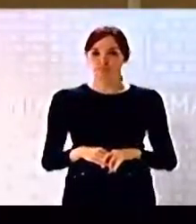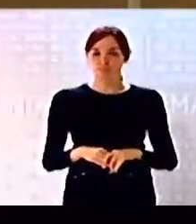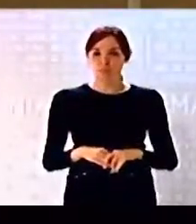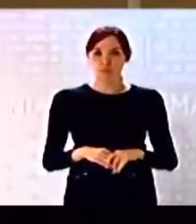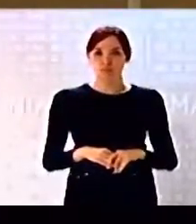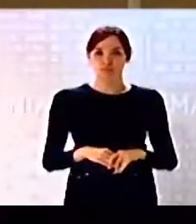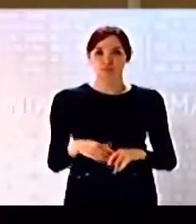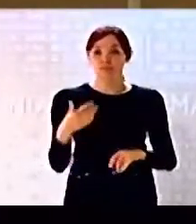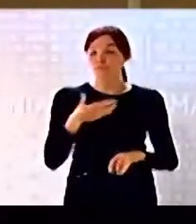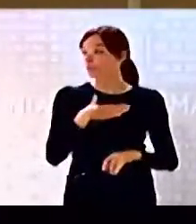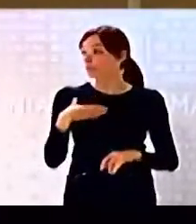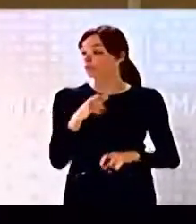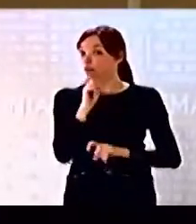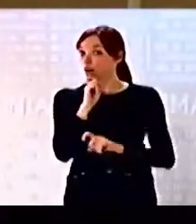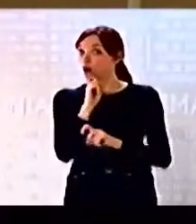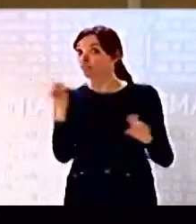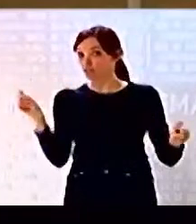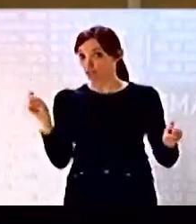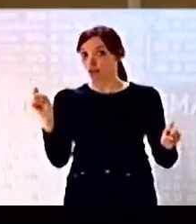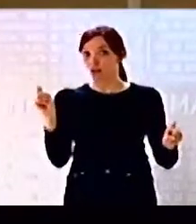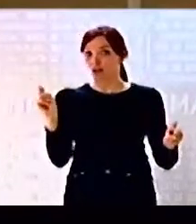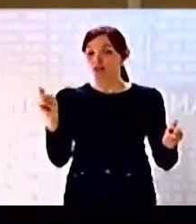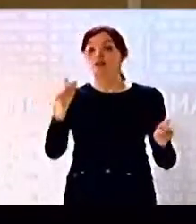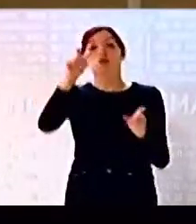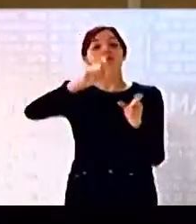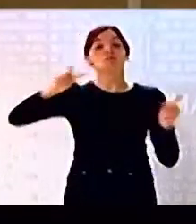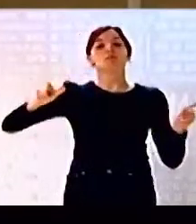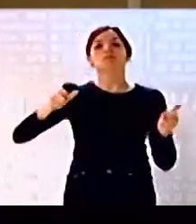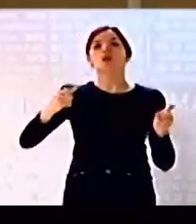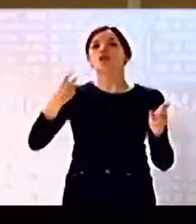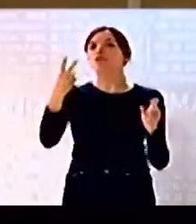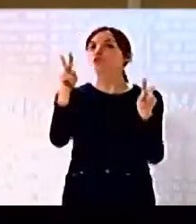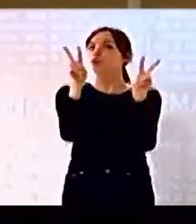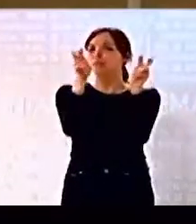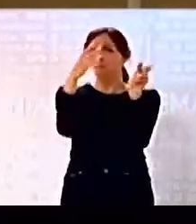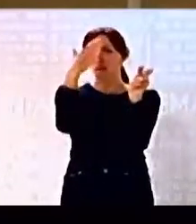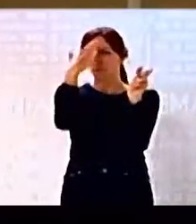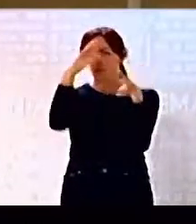Quiero avisar a la población de dos cuestiones fundamentales.